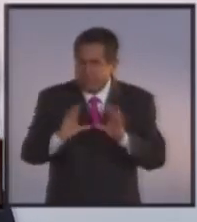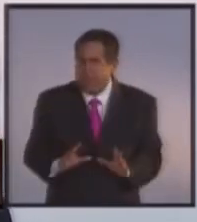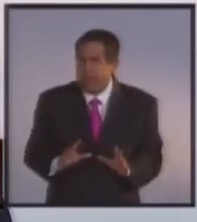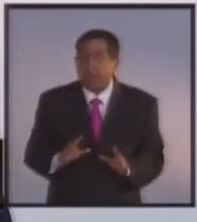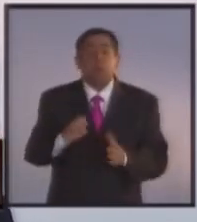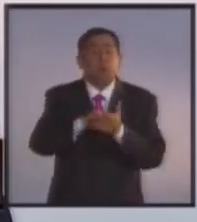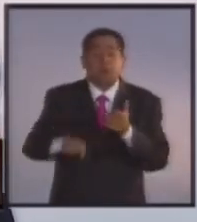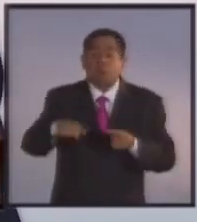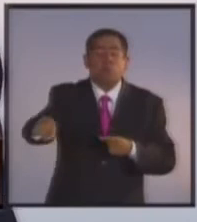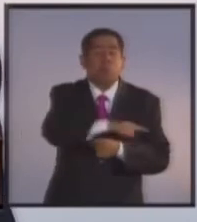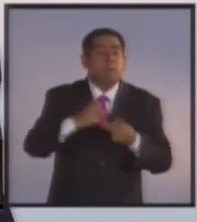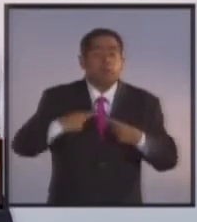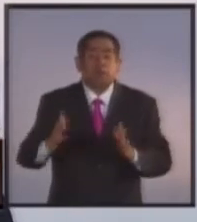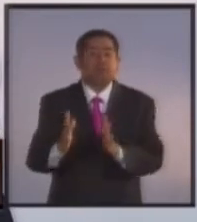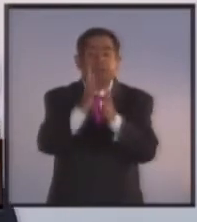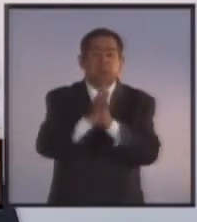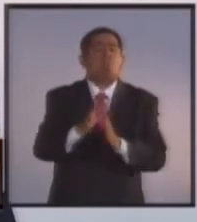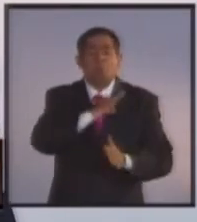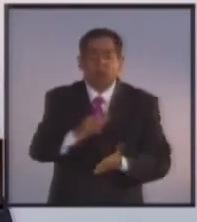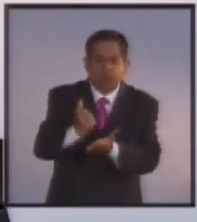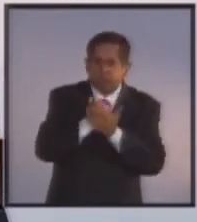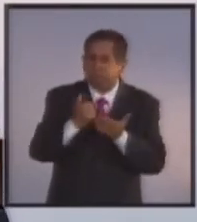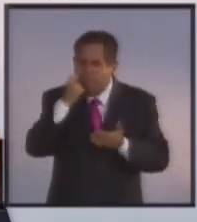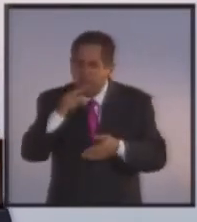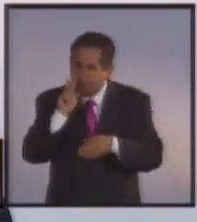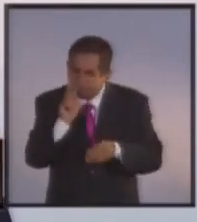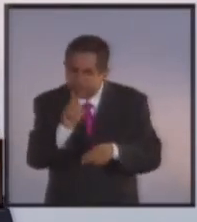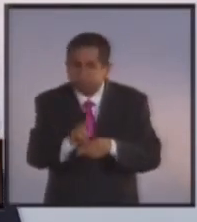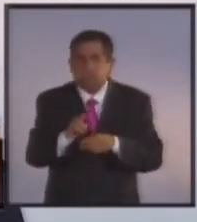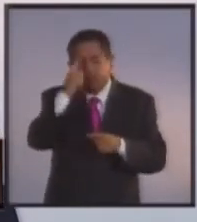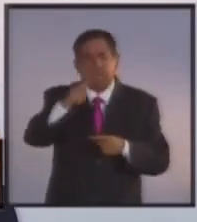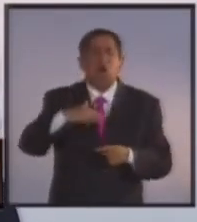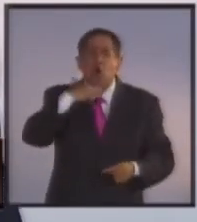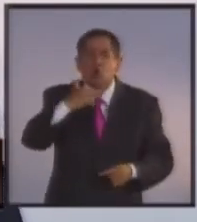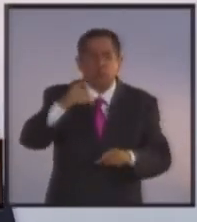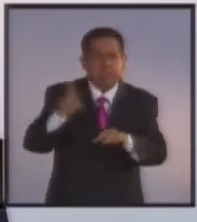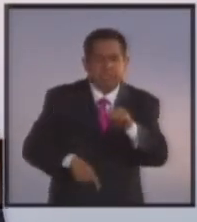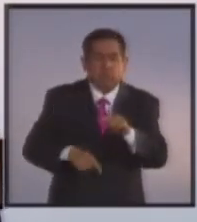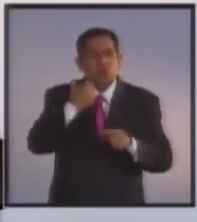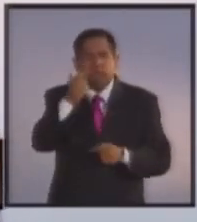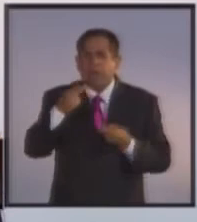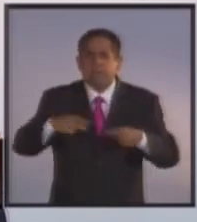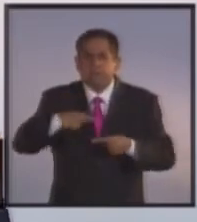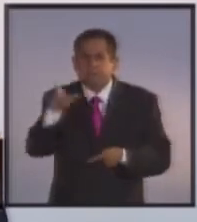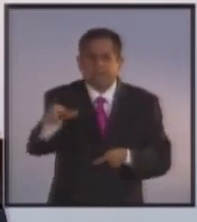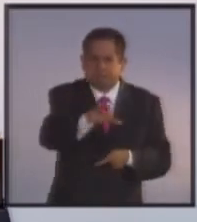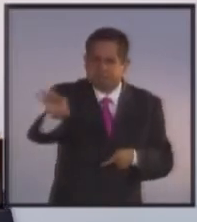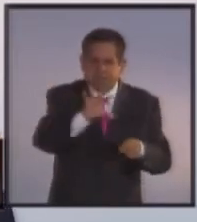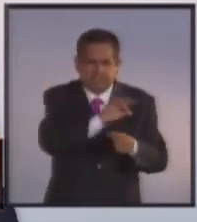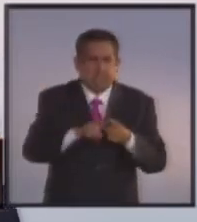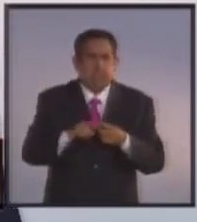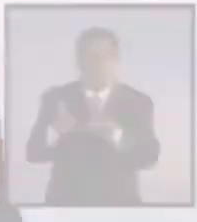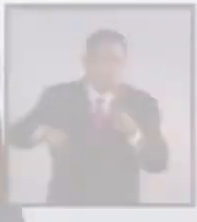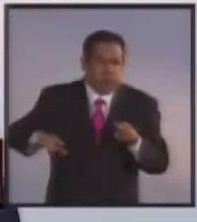de la ciudadanía para que a través de 3 mecanismos podamos lograr el combate a la corrupción. Una Comisión Nacional Anticorrupción formada